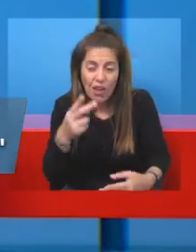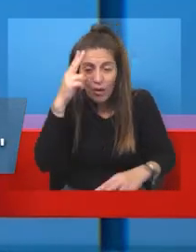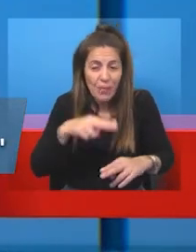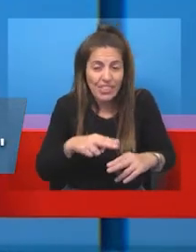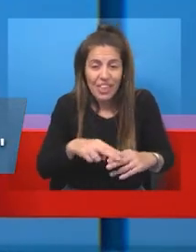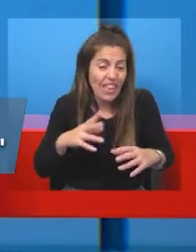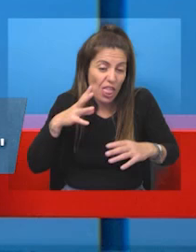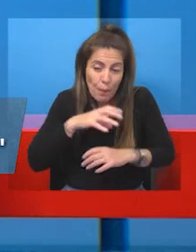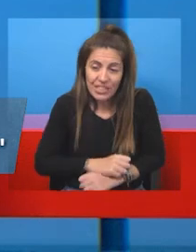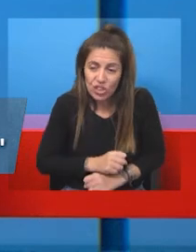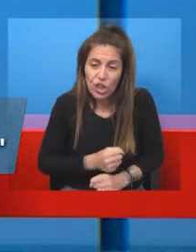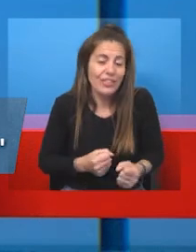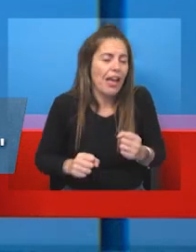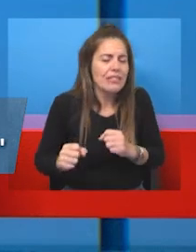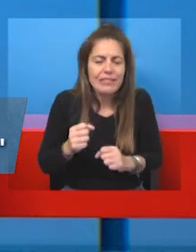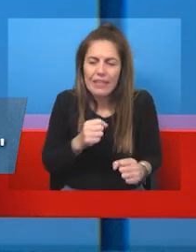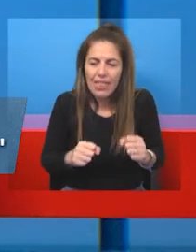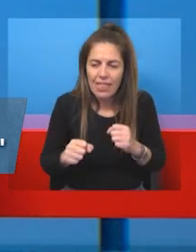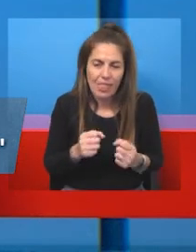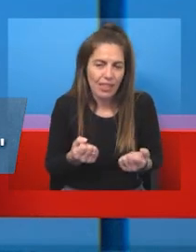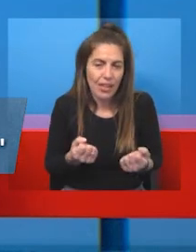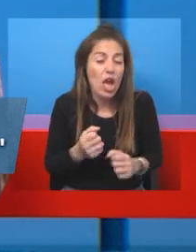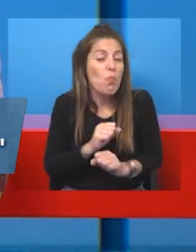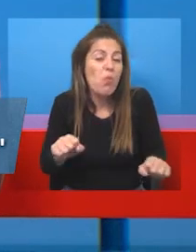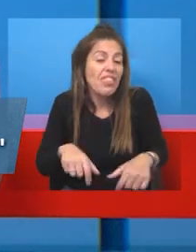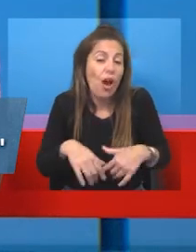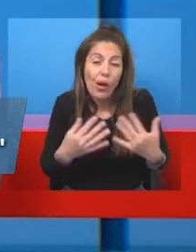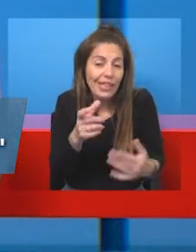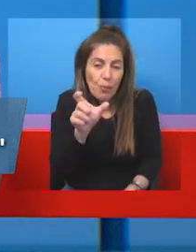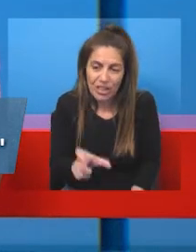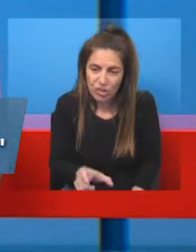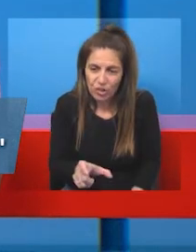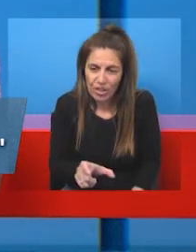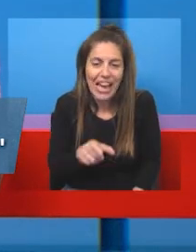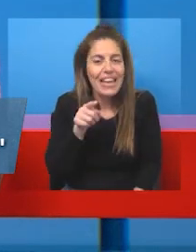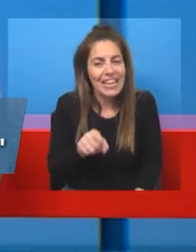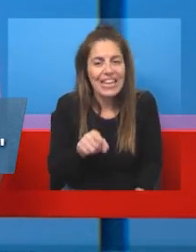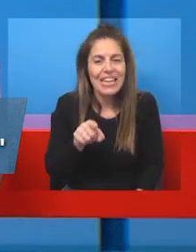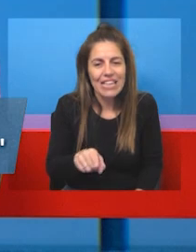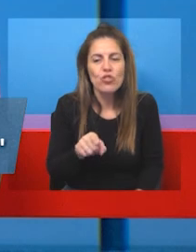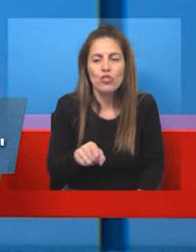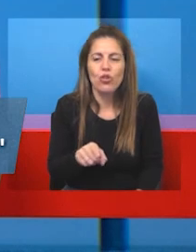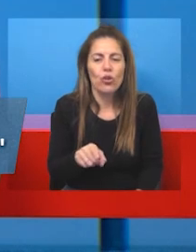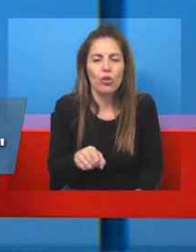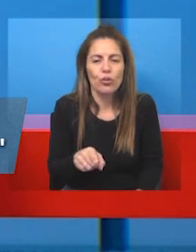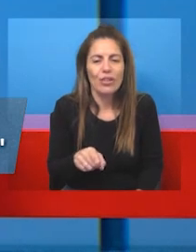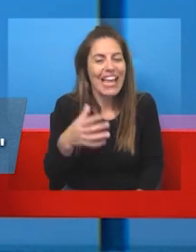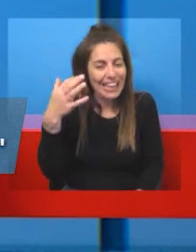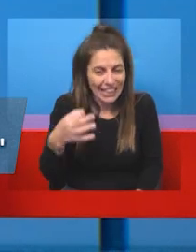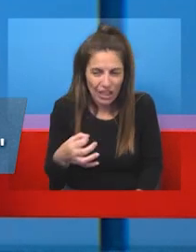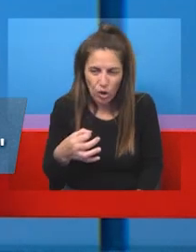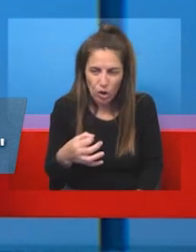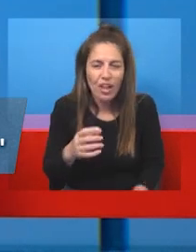frecuentes la depresión y la ansiedad y y nos puede pasar a cualquiera Y eso eh creo